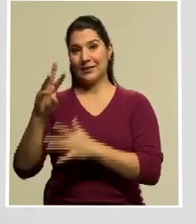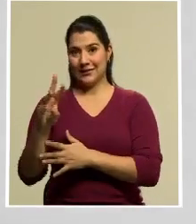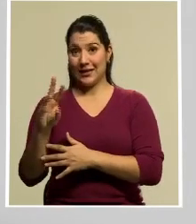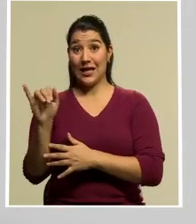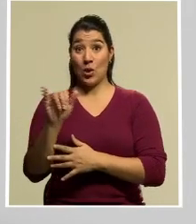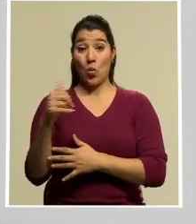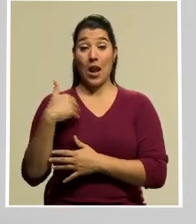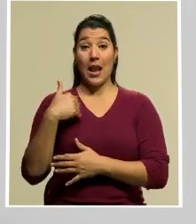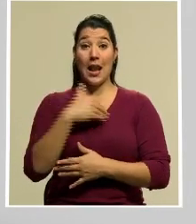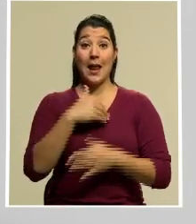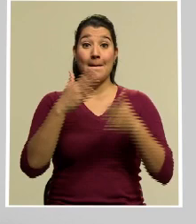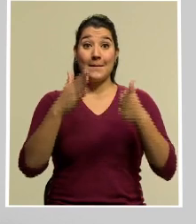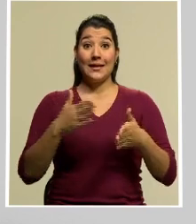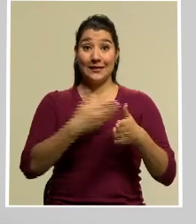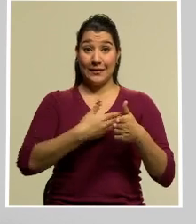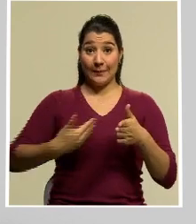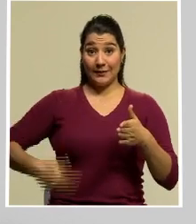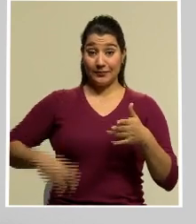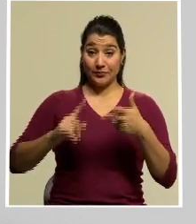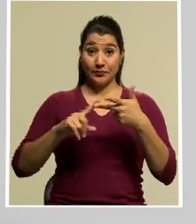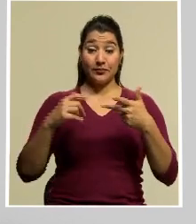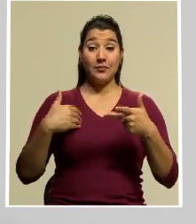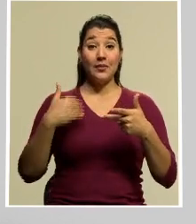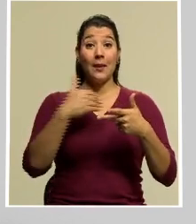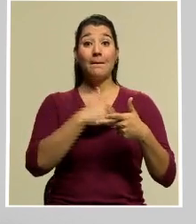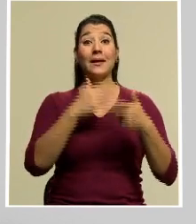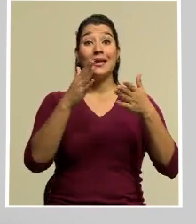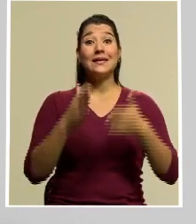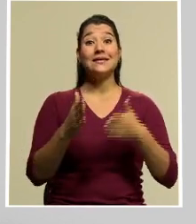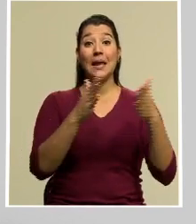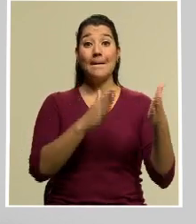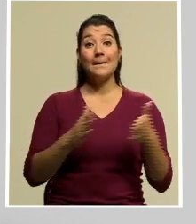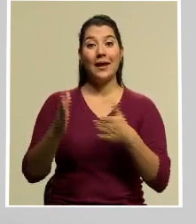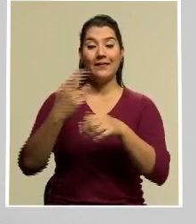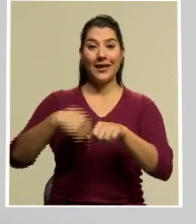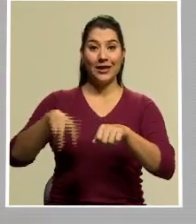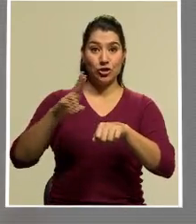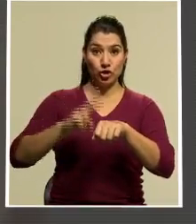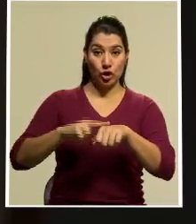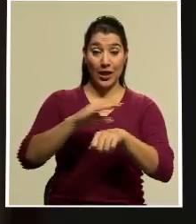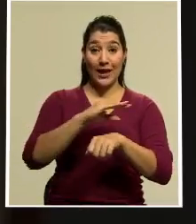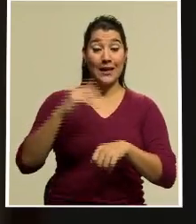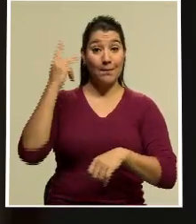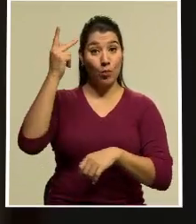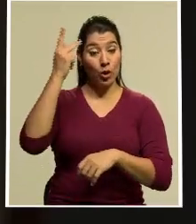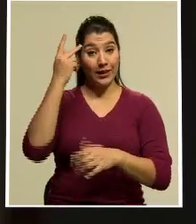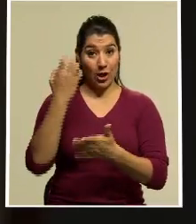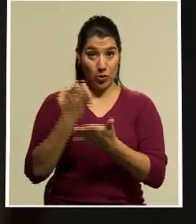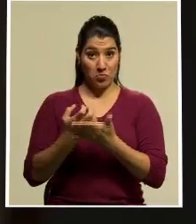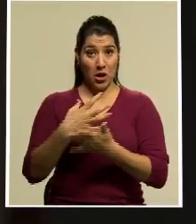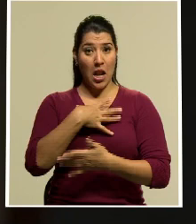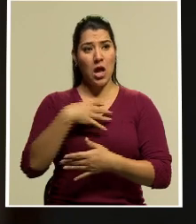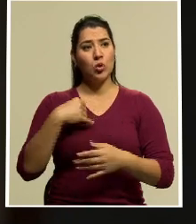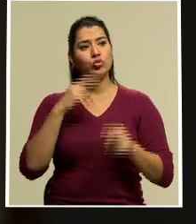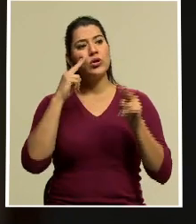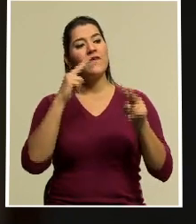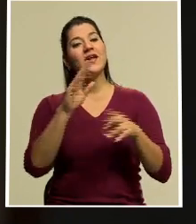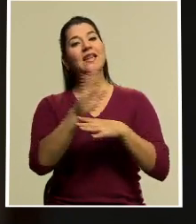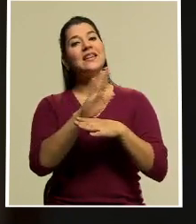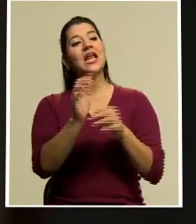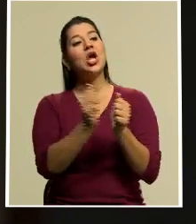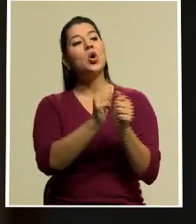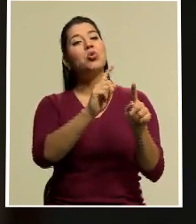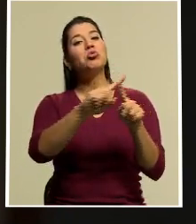de la Presidencia y ministra de Planificación Nacional y Política Económica. Le gusta ver televisión con programas